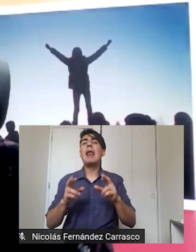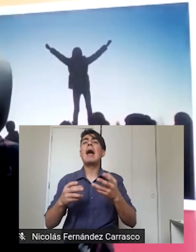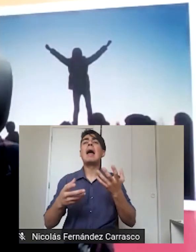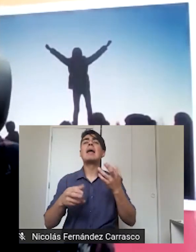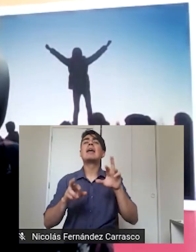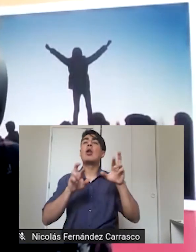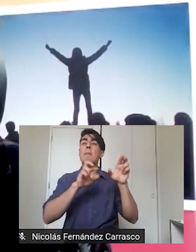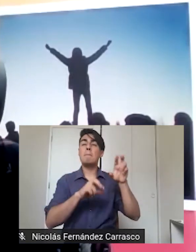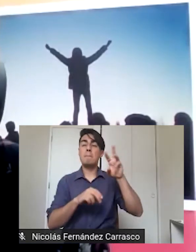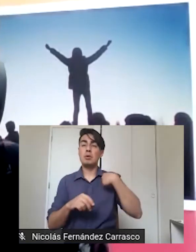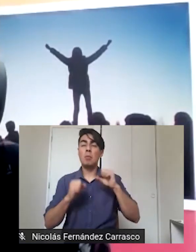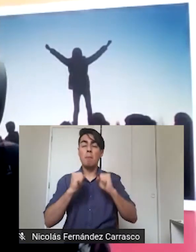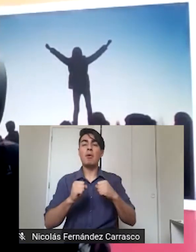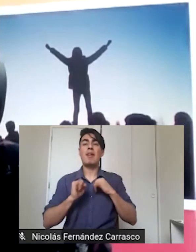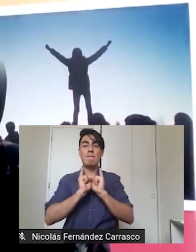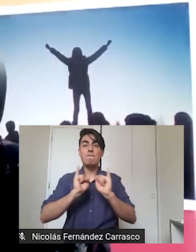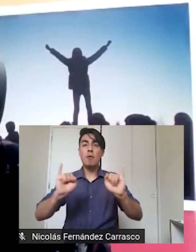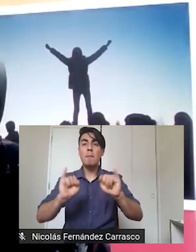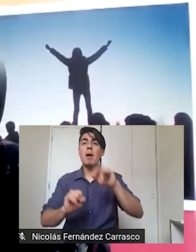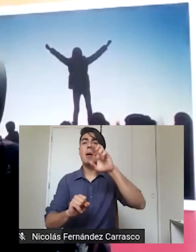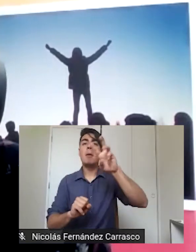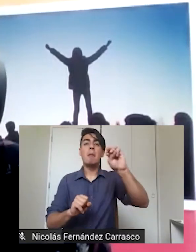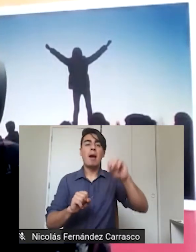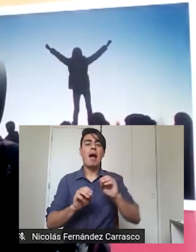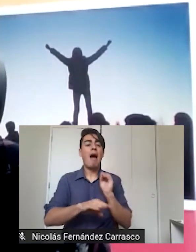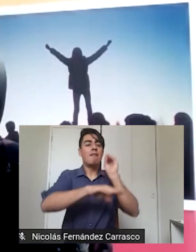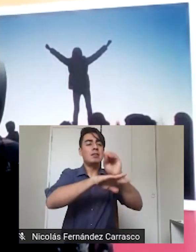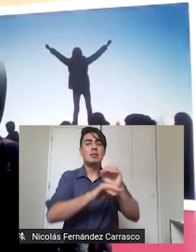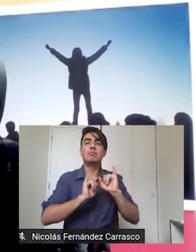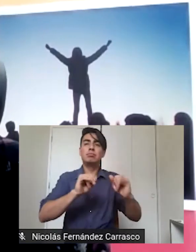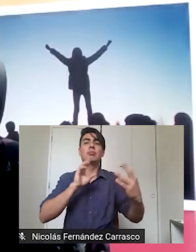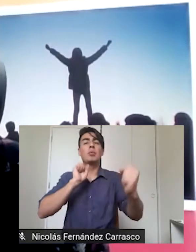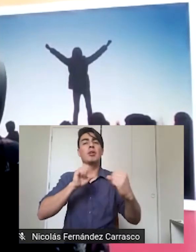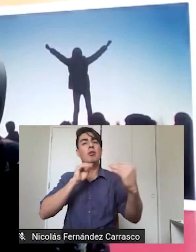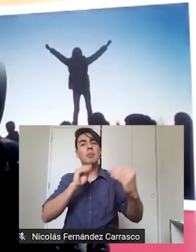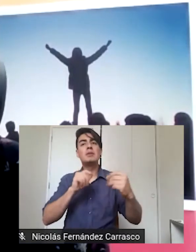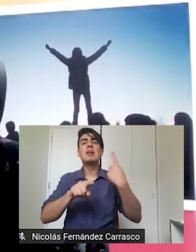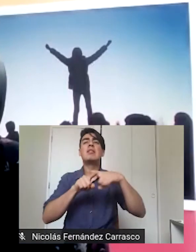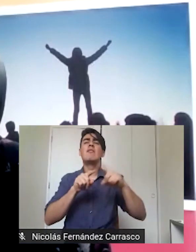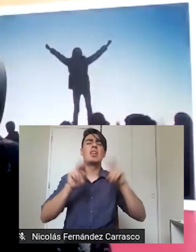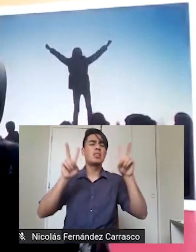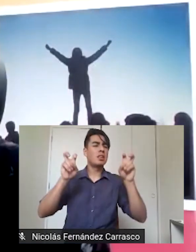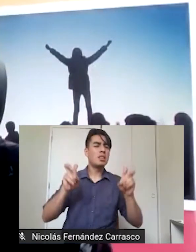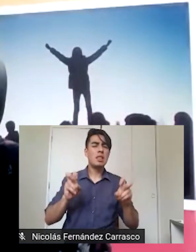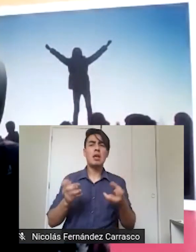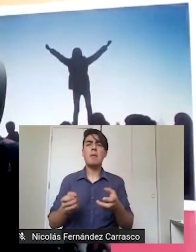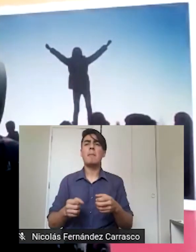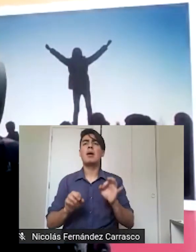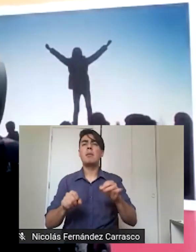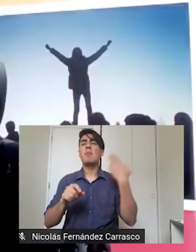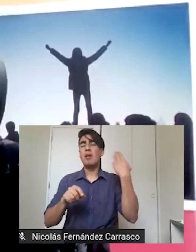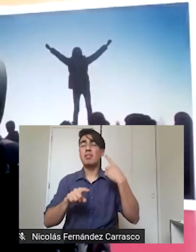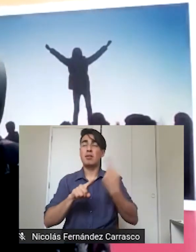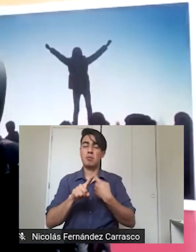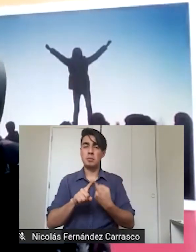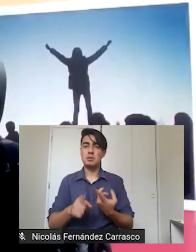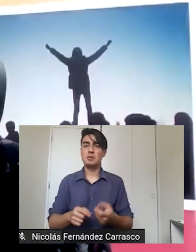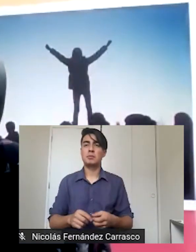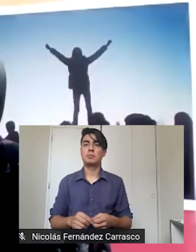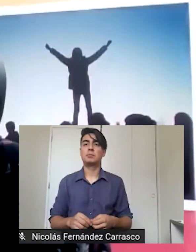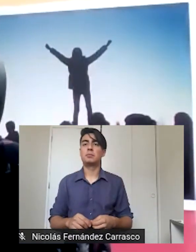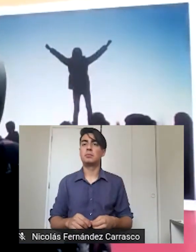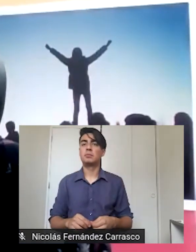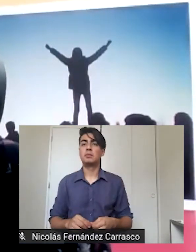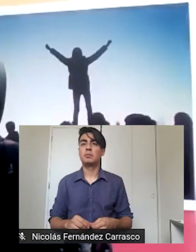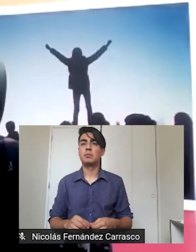temas con los que hemos hablado. Y también algunos de los ejercicios que están en